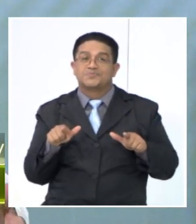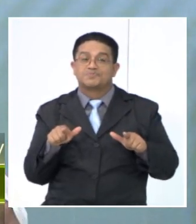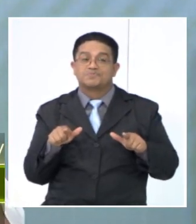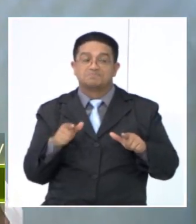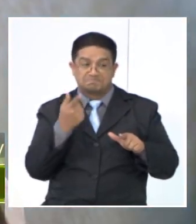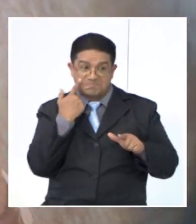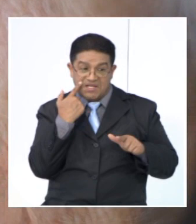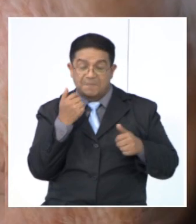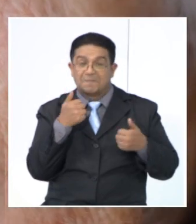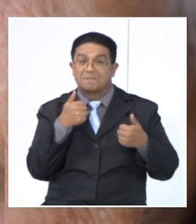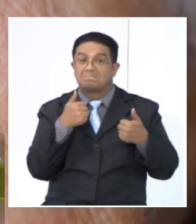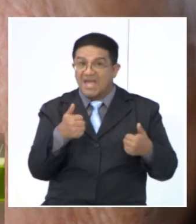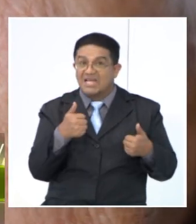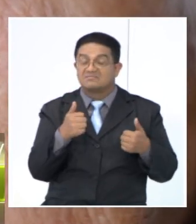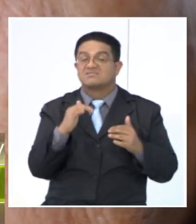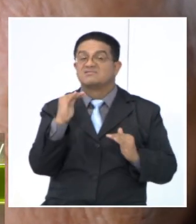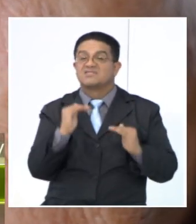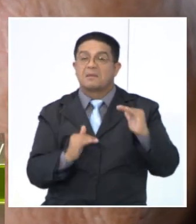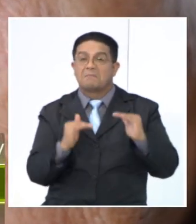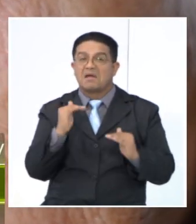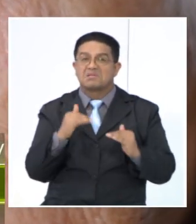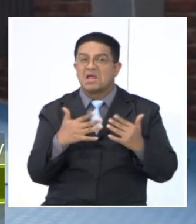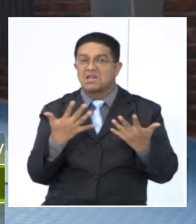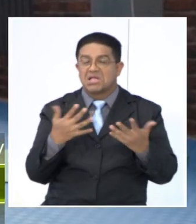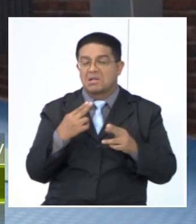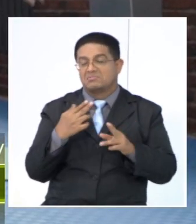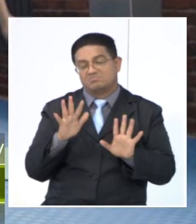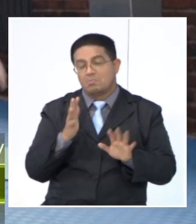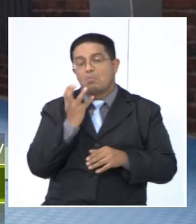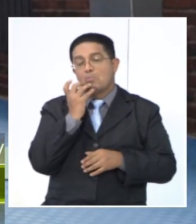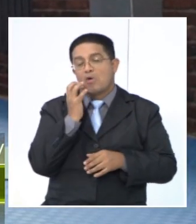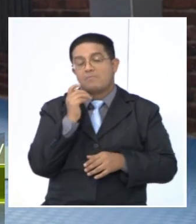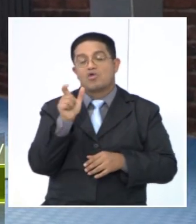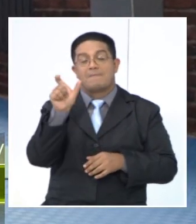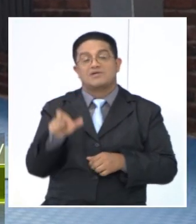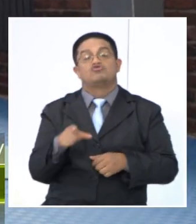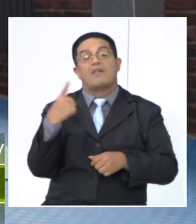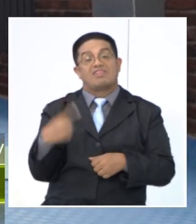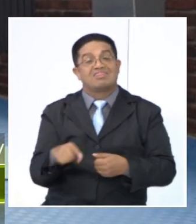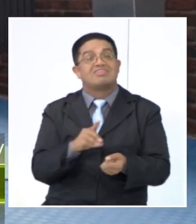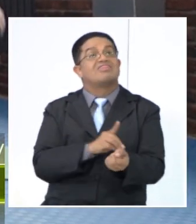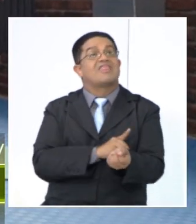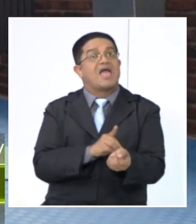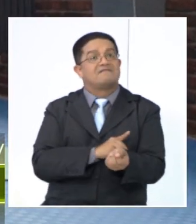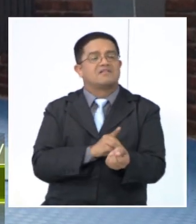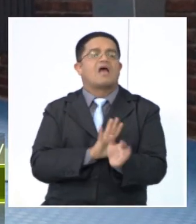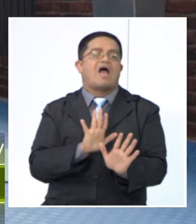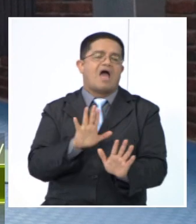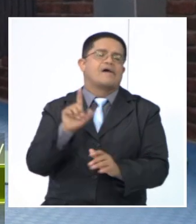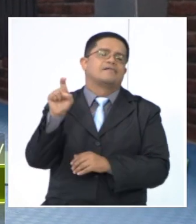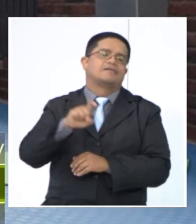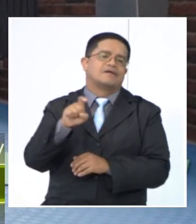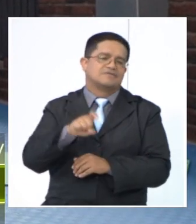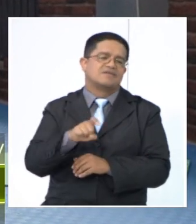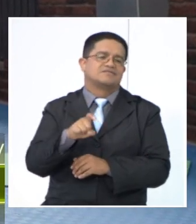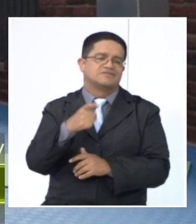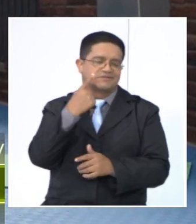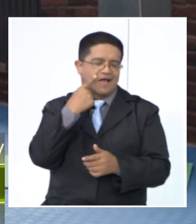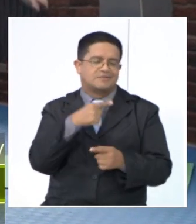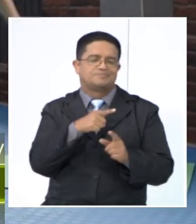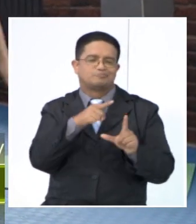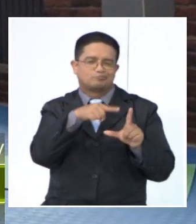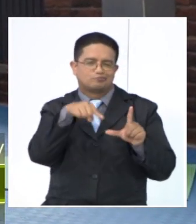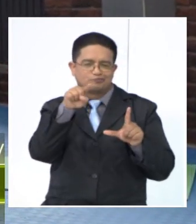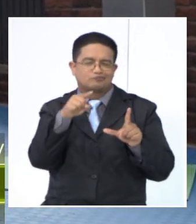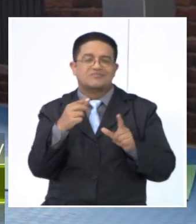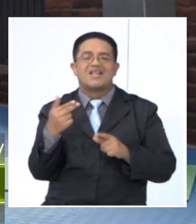bien, dependiendo también los factores de riesgo, por ejemplo, un paciente diabético, bueno, se le piden los estudios como hemoglobina glicosilada, otro